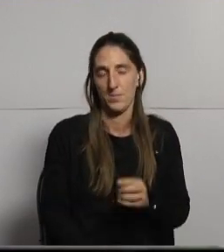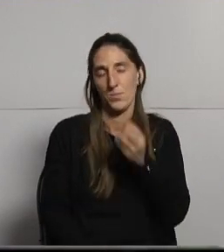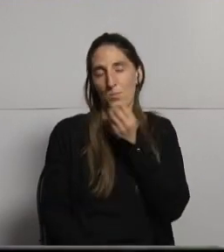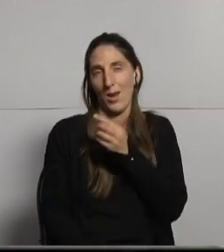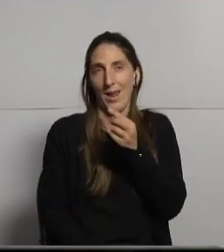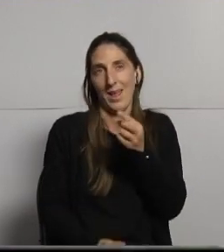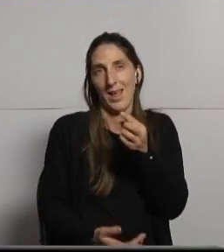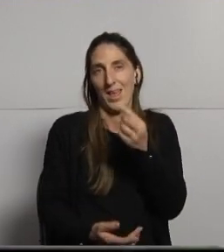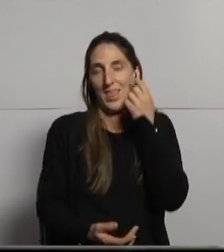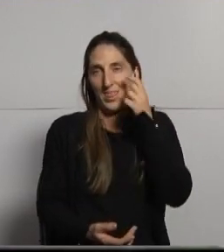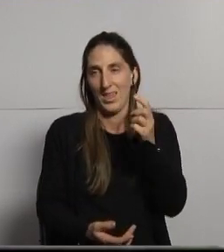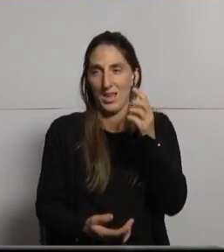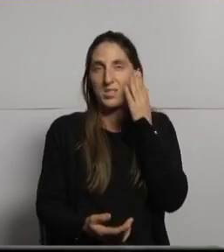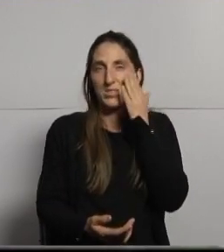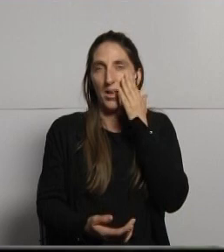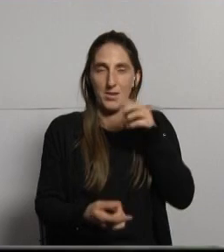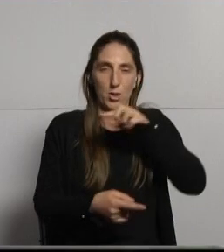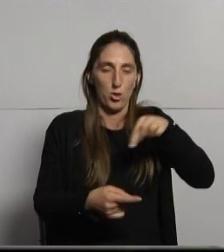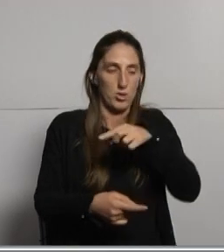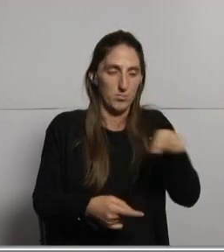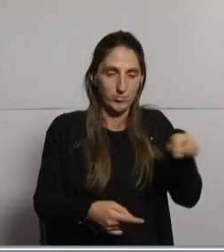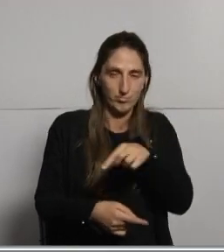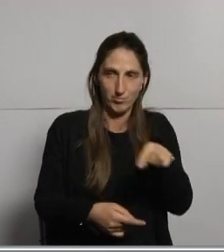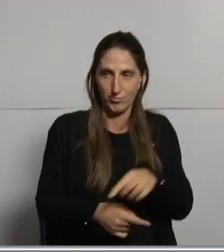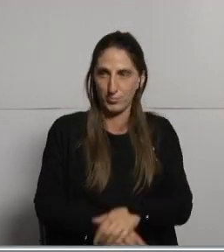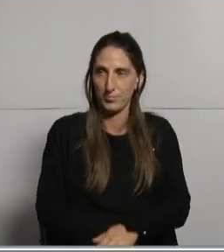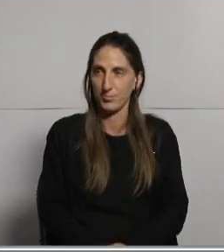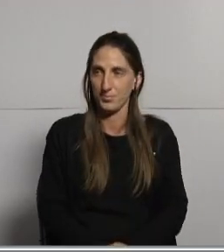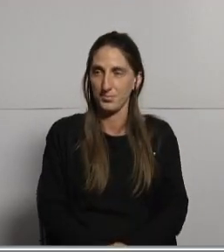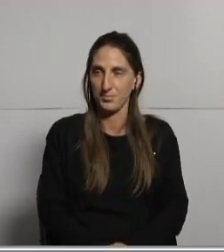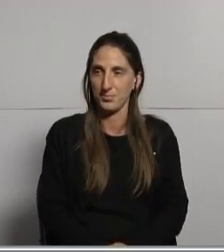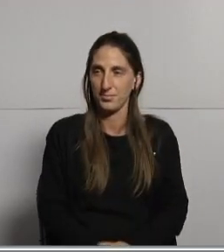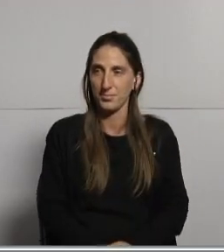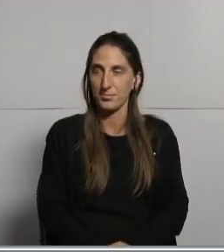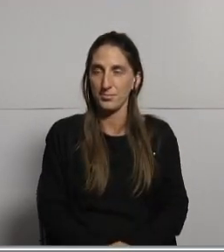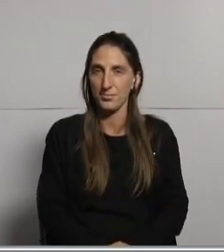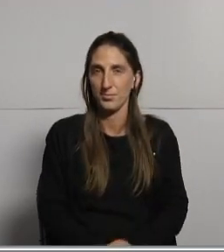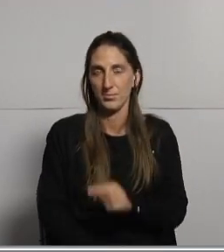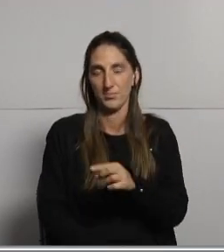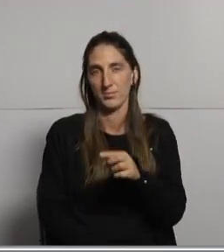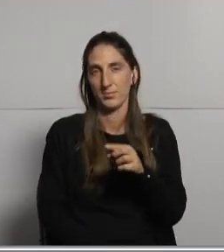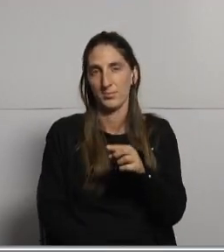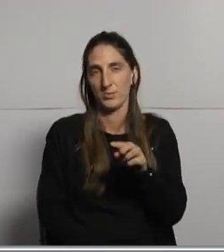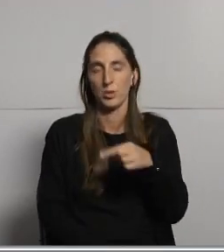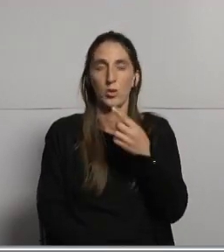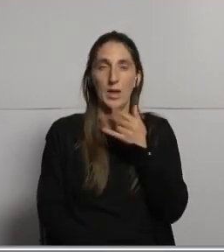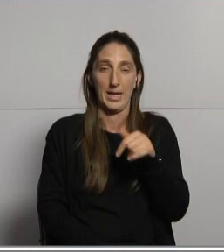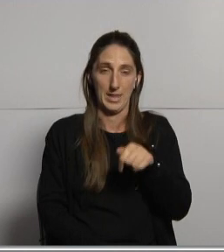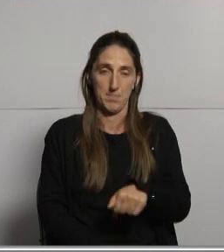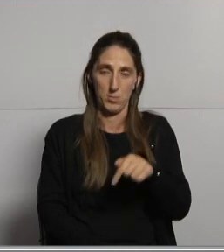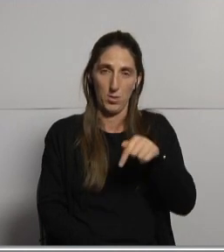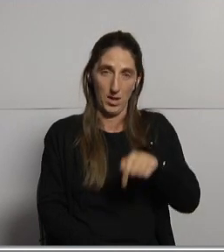trata un poco, digamos, más o menos de lo mismo. Y bueno, yendo a un ejemplo de acá